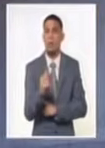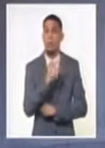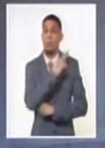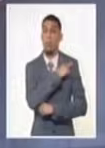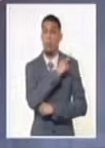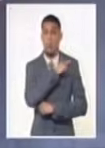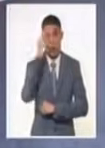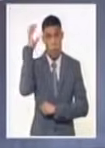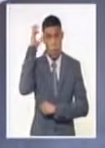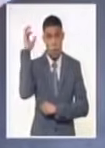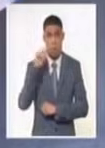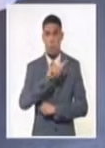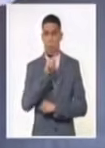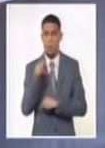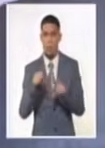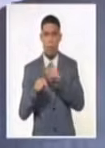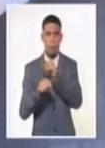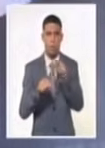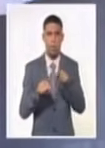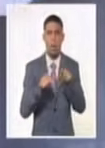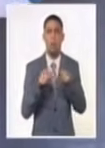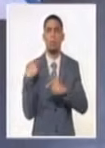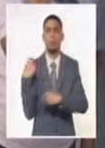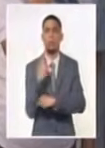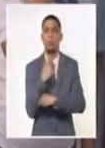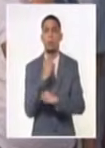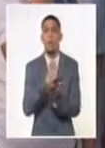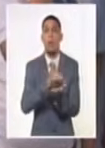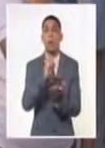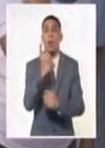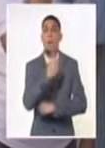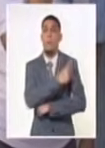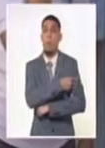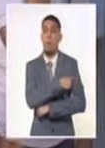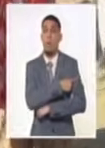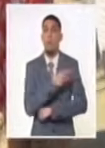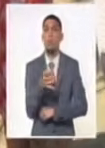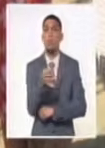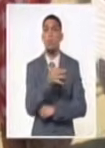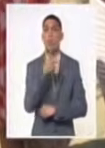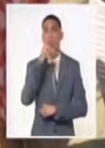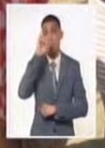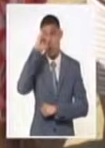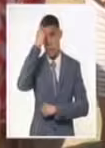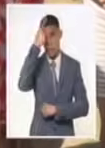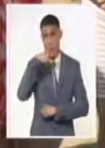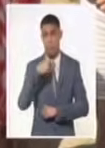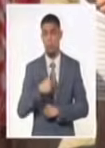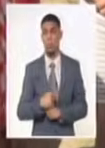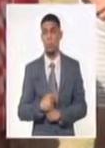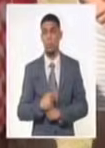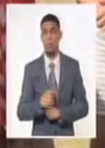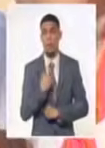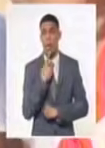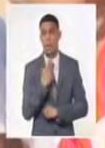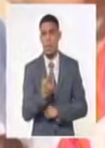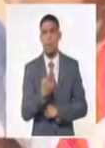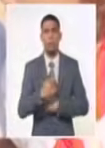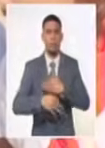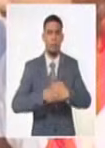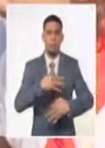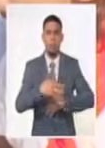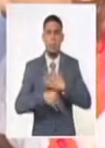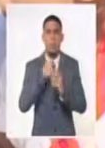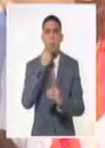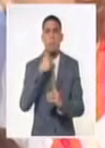intercambiaron con estudiantes y docentes de la escuela primaria Protesta de Baraguá del municipio de La Lisa. Reconocieron el ingenio popular y el acompañamiento